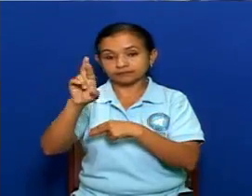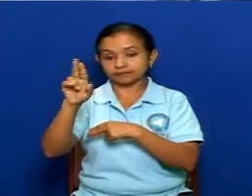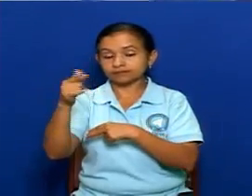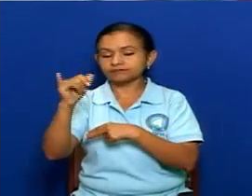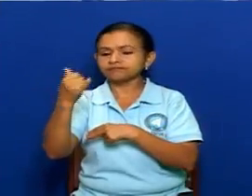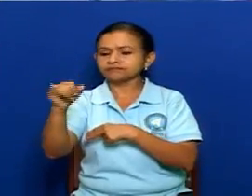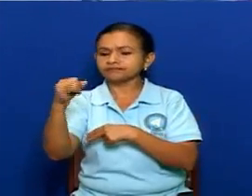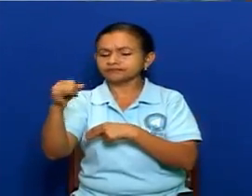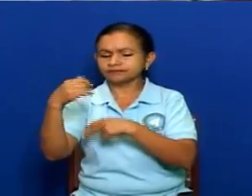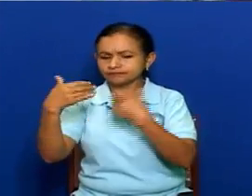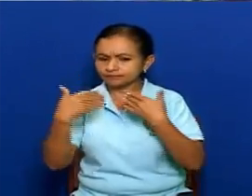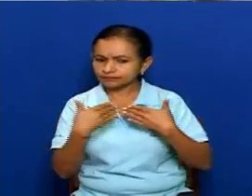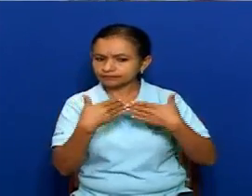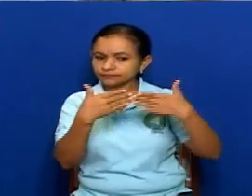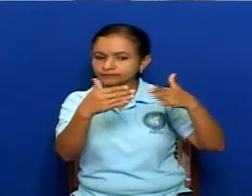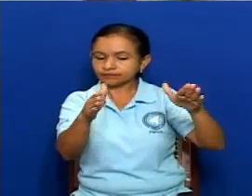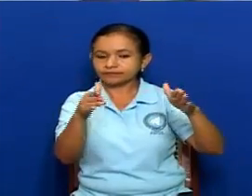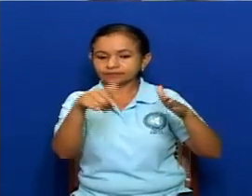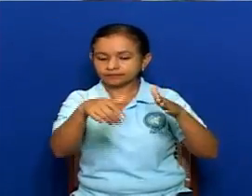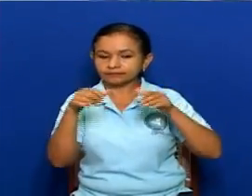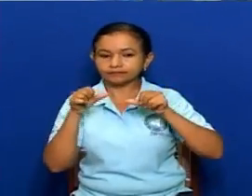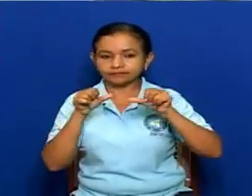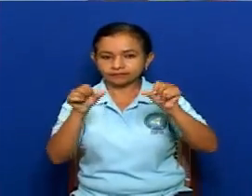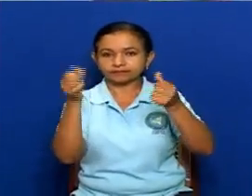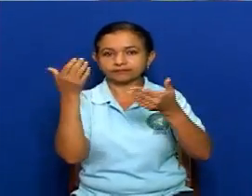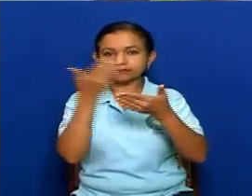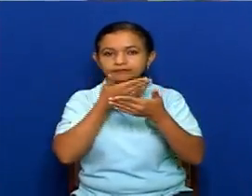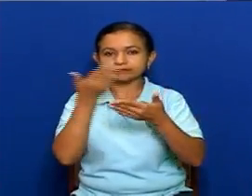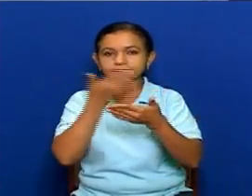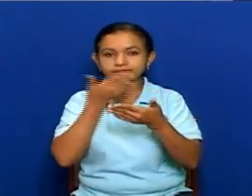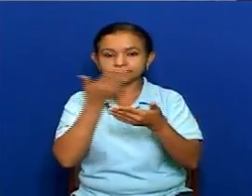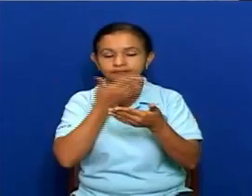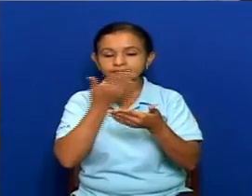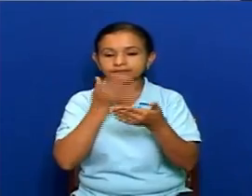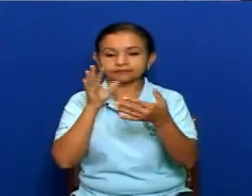aulas están abiertas, aquí podemos darle oportunidades.